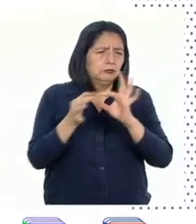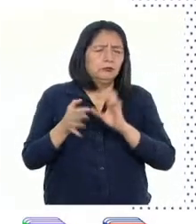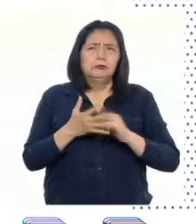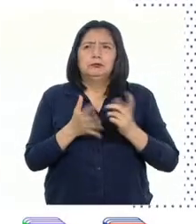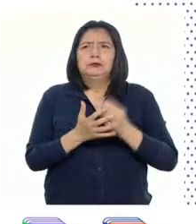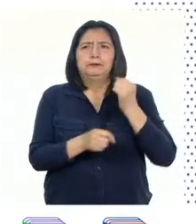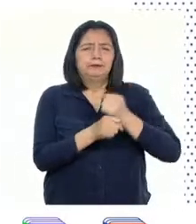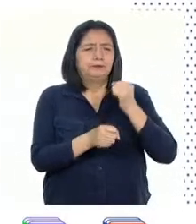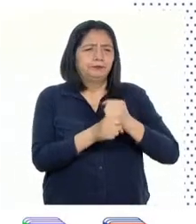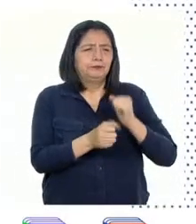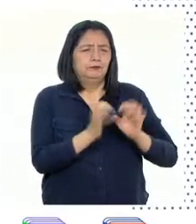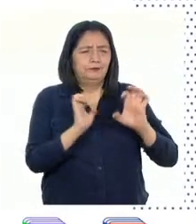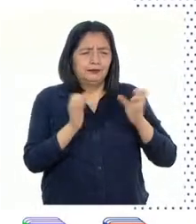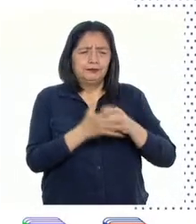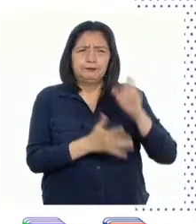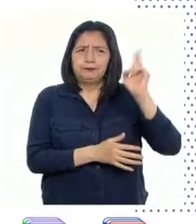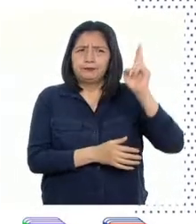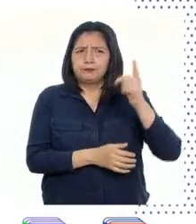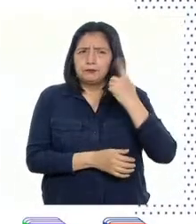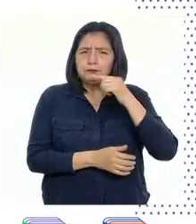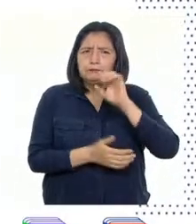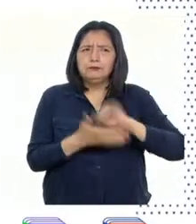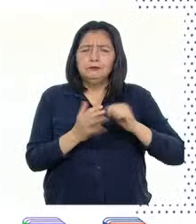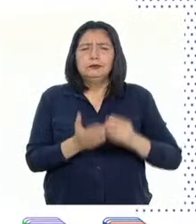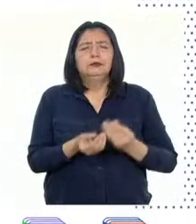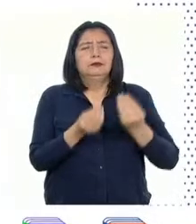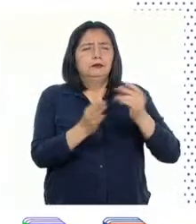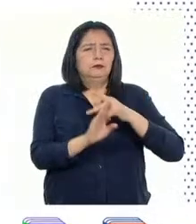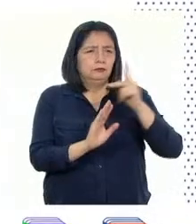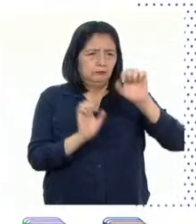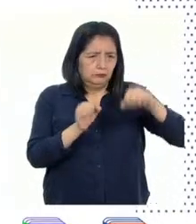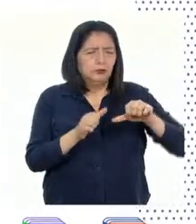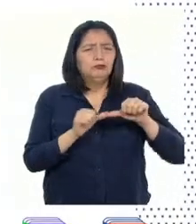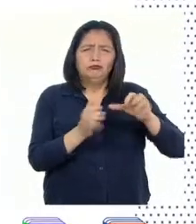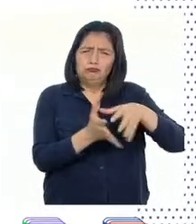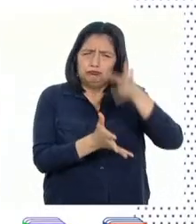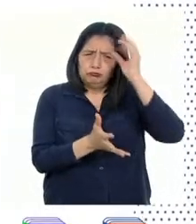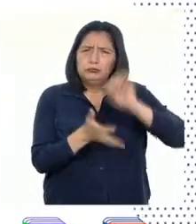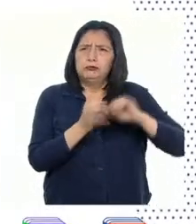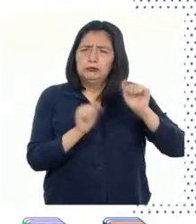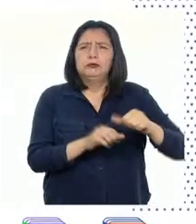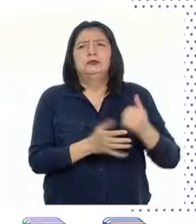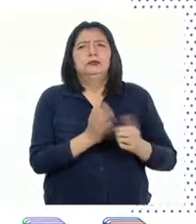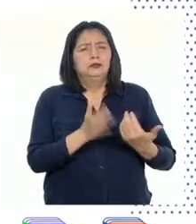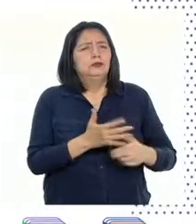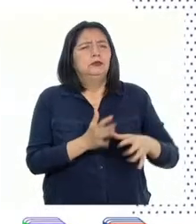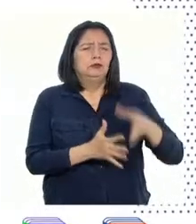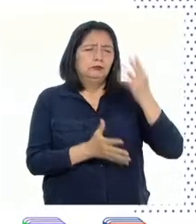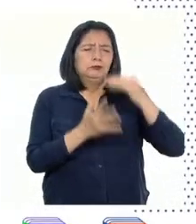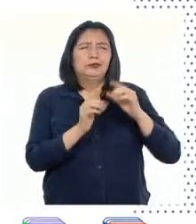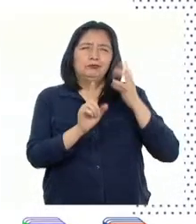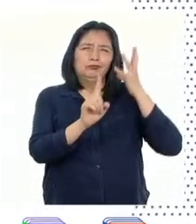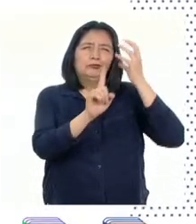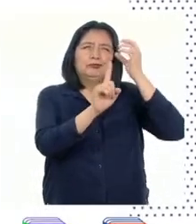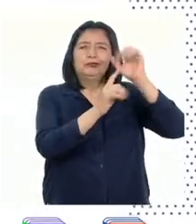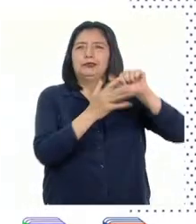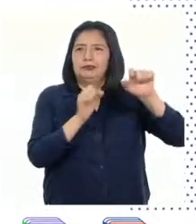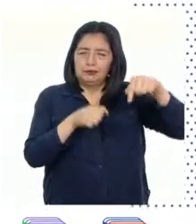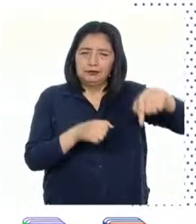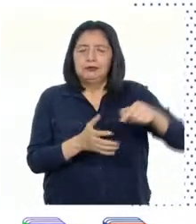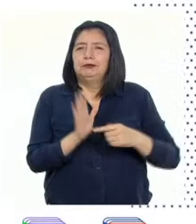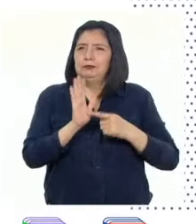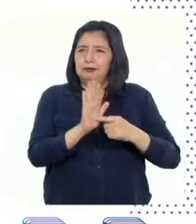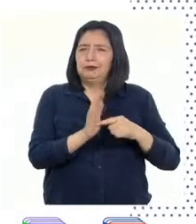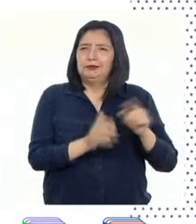de maestras y maestros para darles en cada programa una oportunidad de seguir aprendiendo y creciendo para lograr sus sueños. Aquí